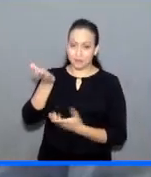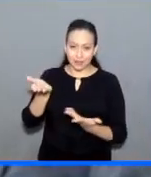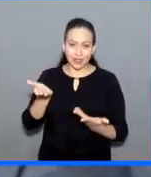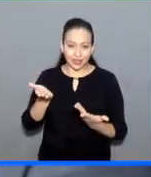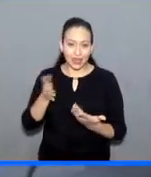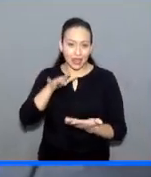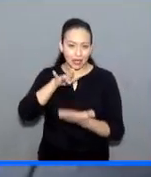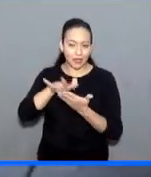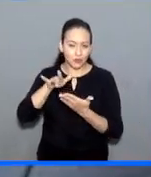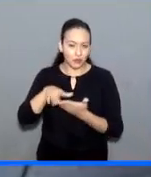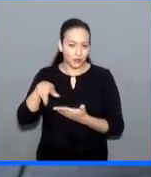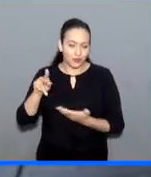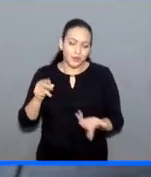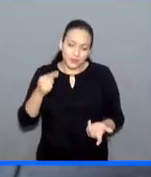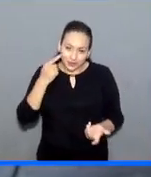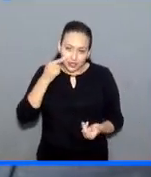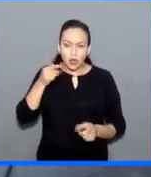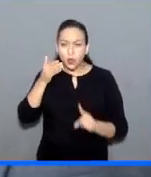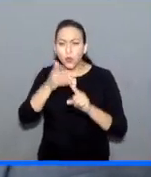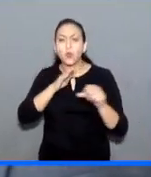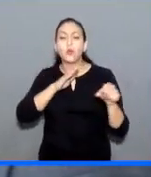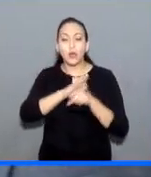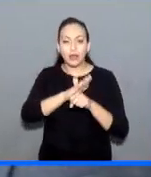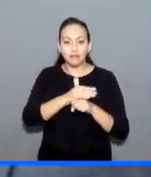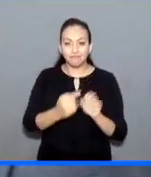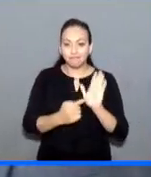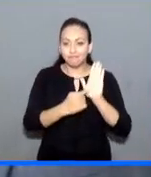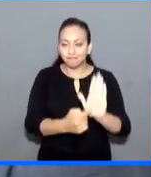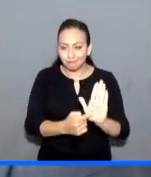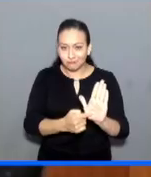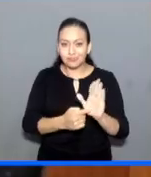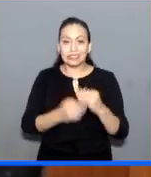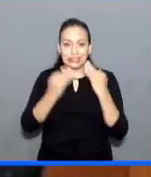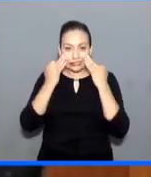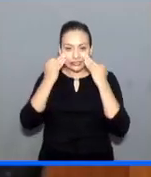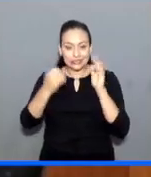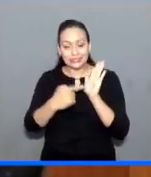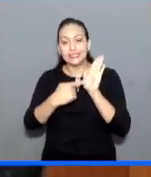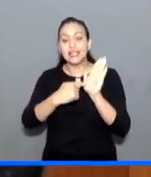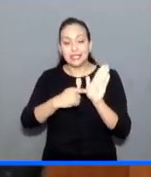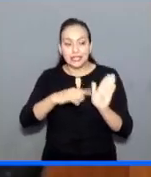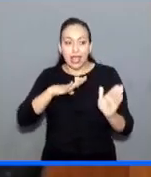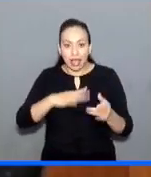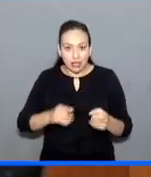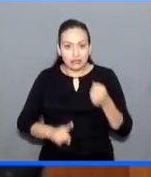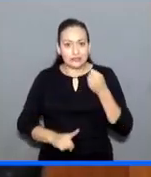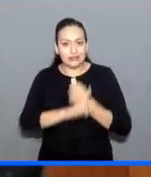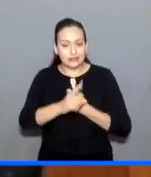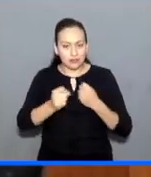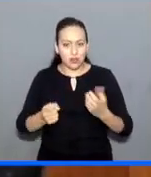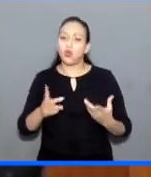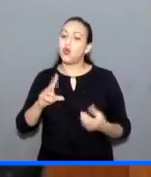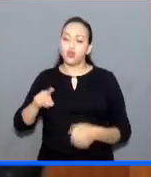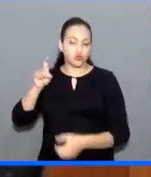que su finalidad es dar fe de diversos actos y hechos, no únicamente los vinculados al proceso